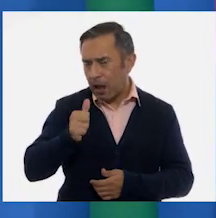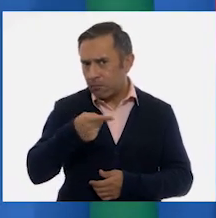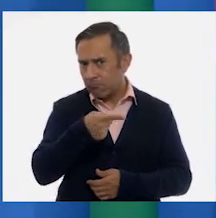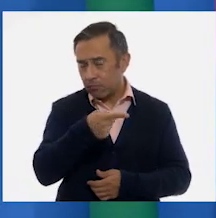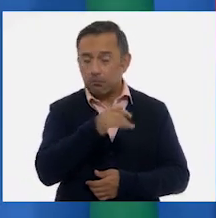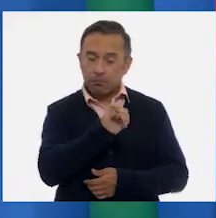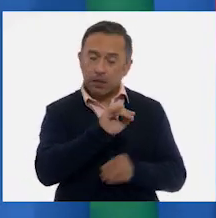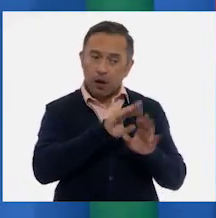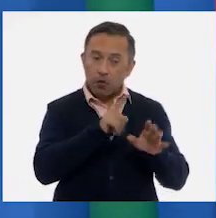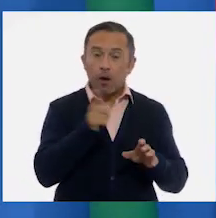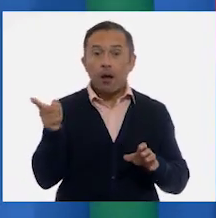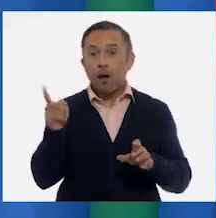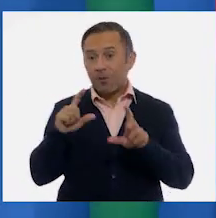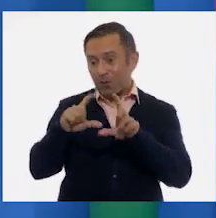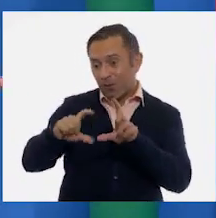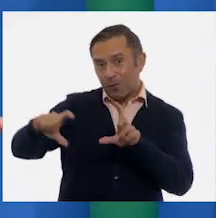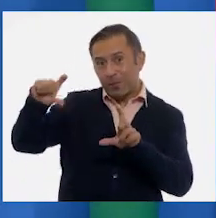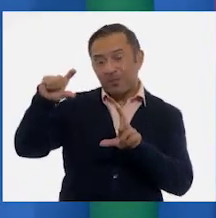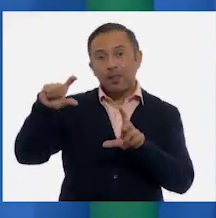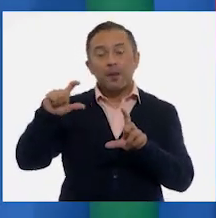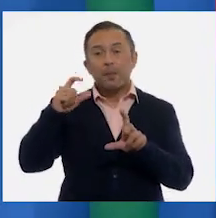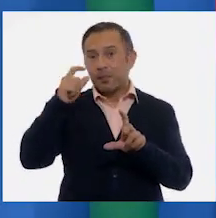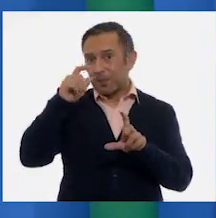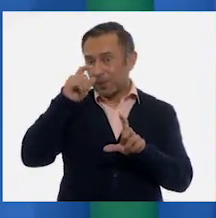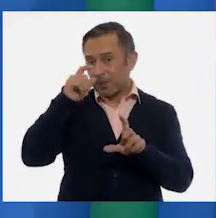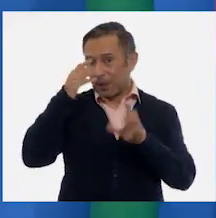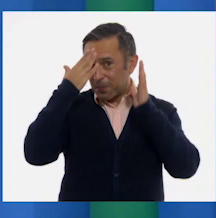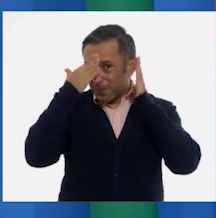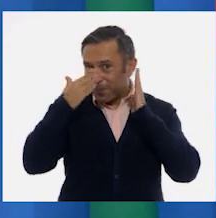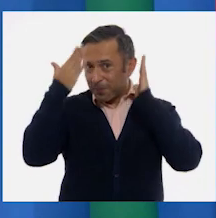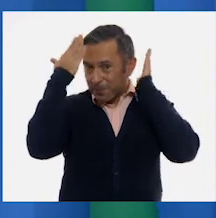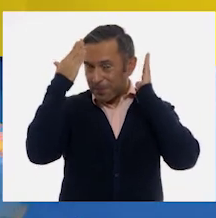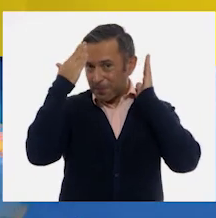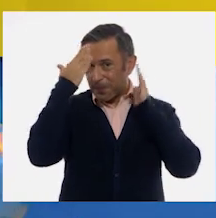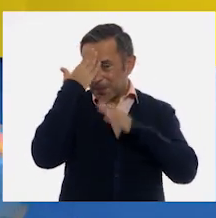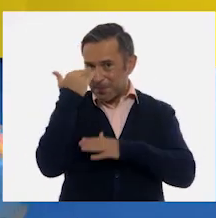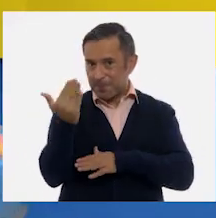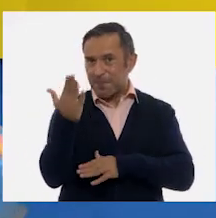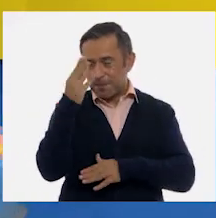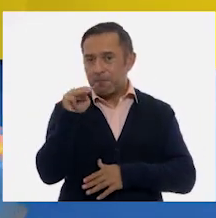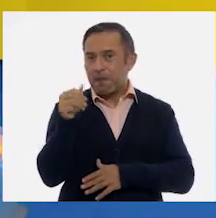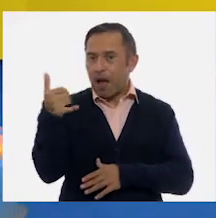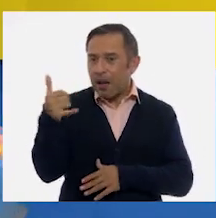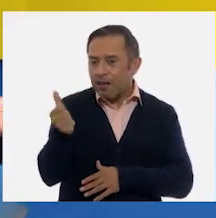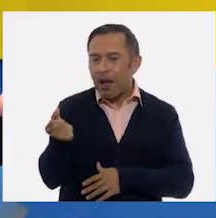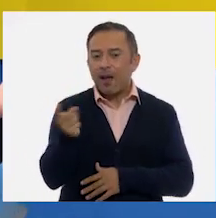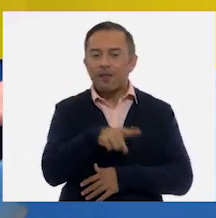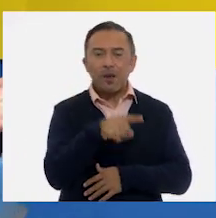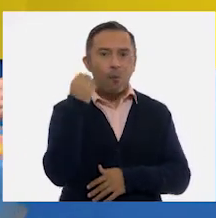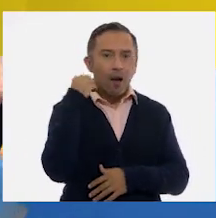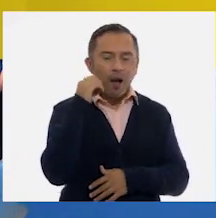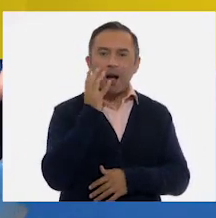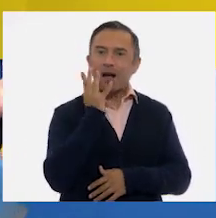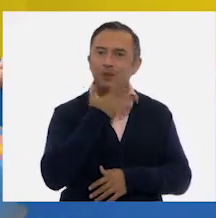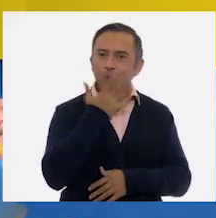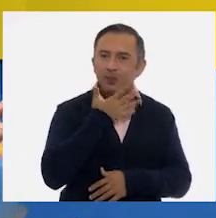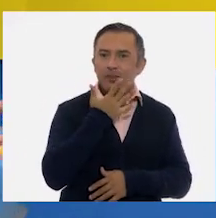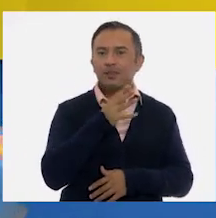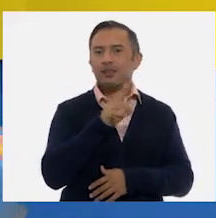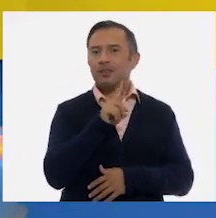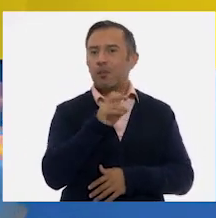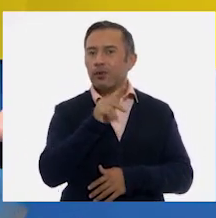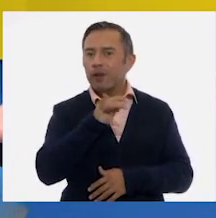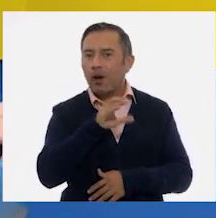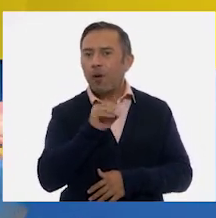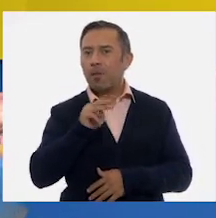en la península y los reinos mixtecos y zapotecos de Oaxaca. Exacto. Bueno, vaya, yo que creía que con conquistar